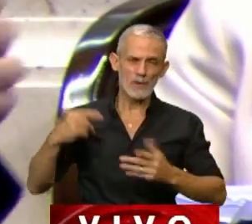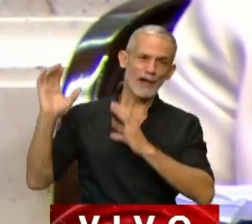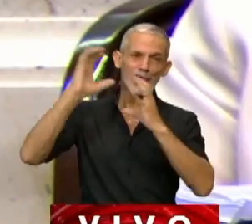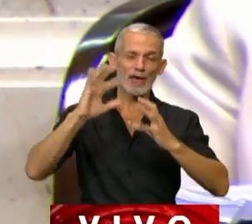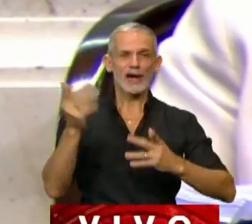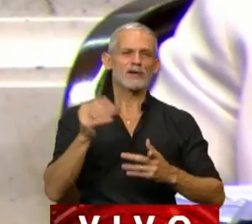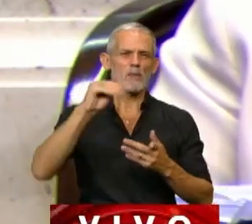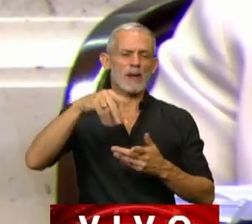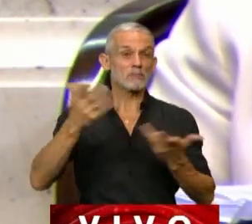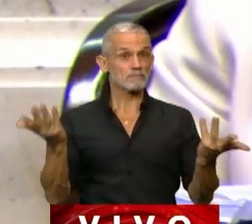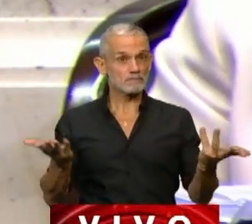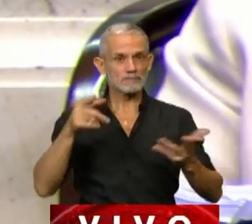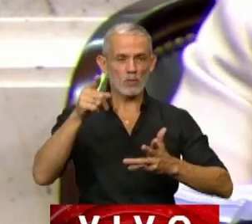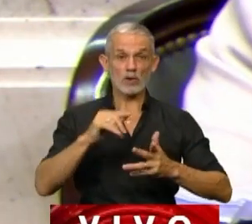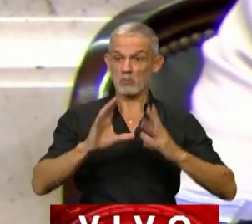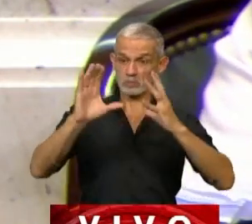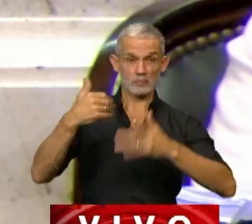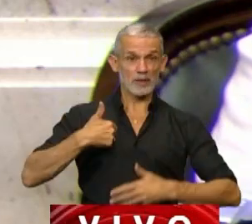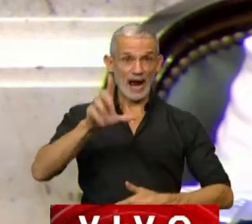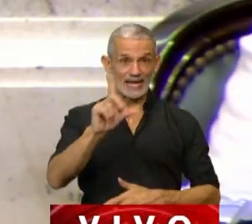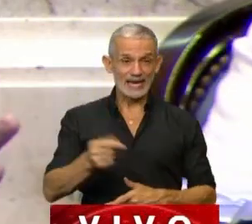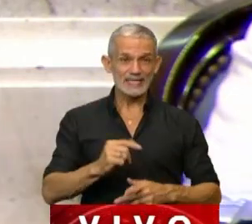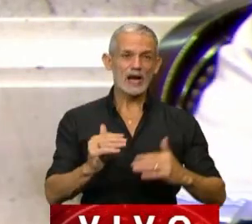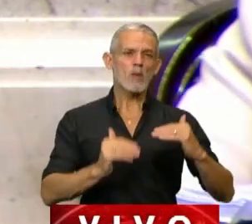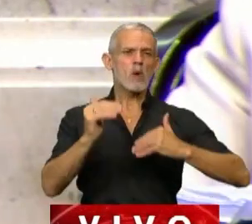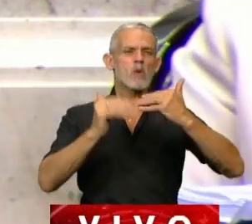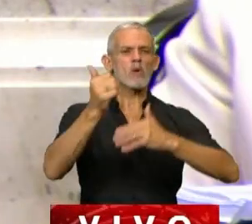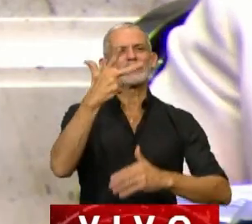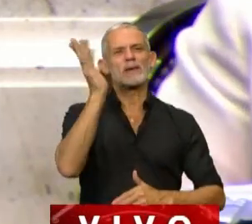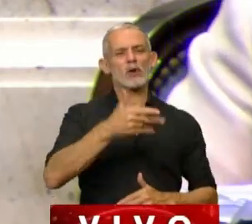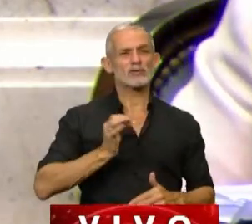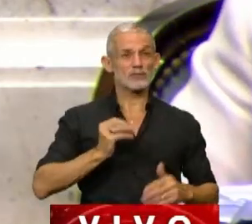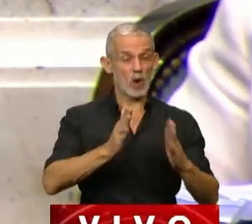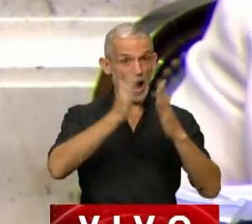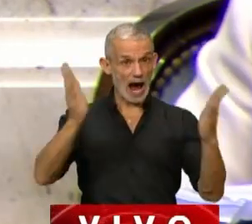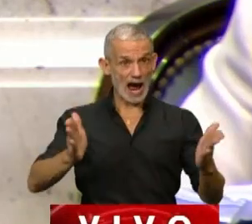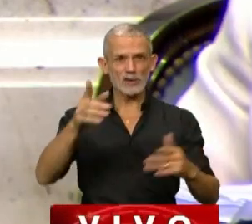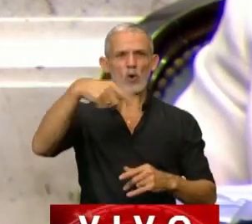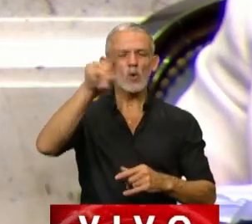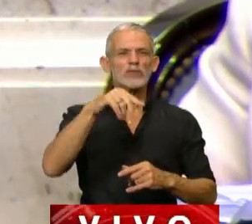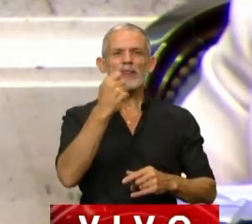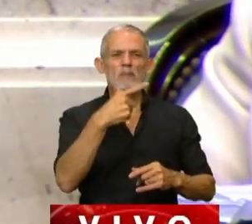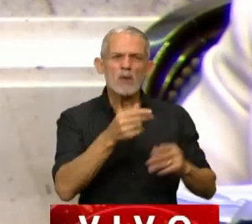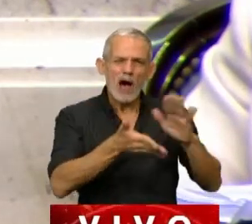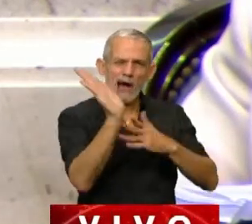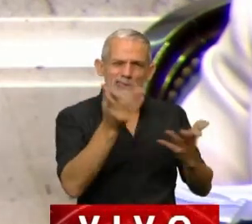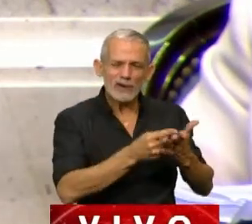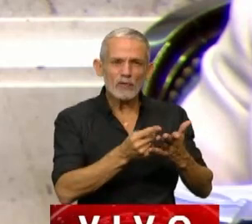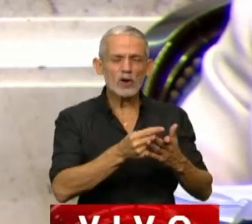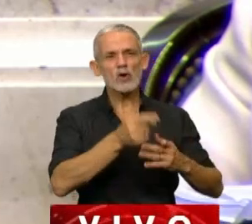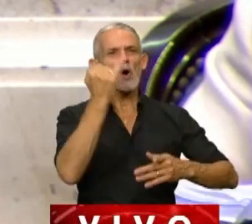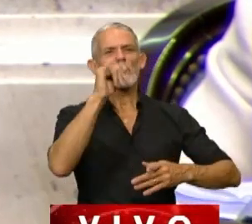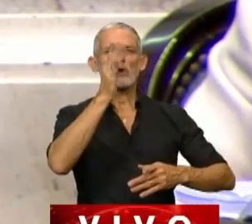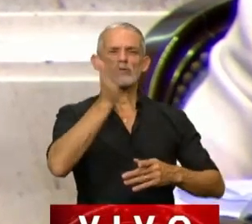y demás. Bueno, dejamos un país que crecía al 3% anual. Ustedes cuando se fueron dejaron una